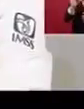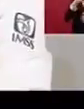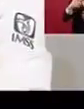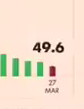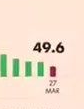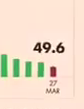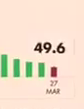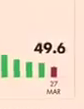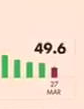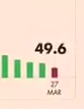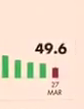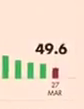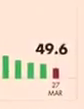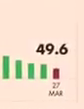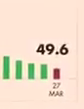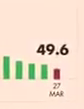incapacidad